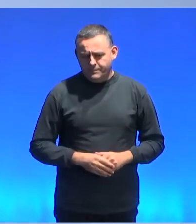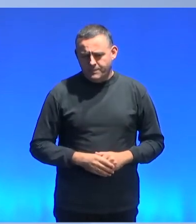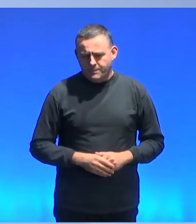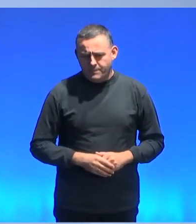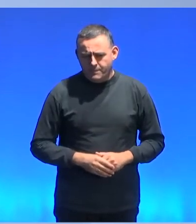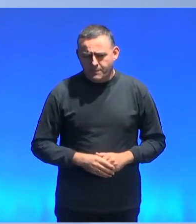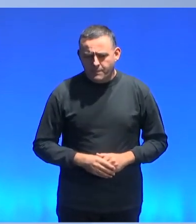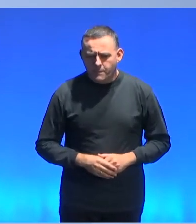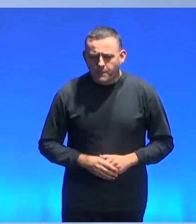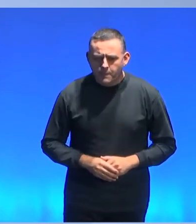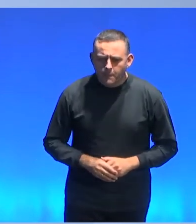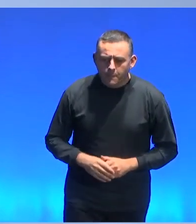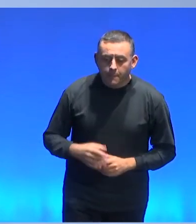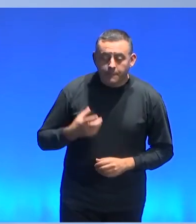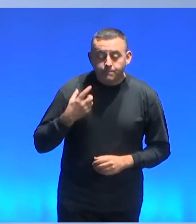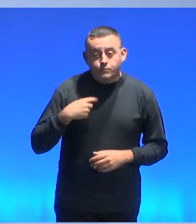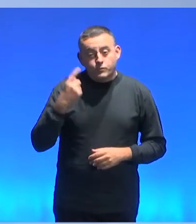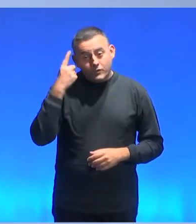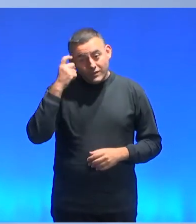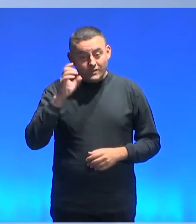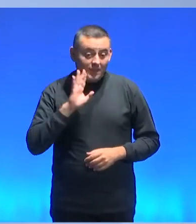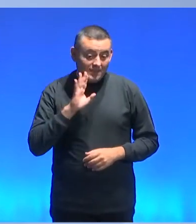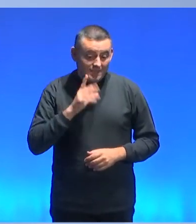antes decía que hay dos